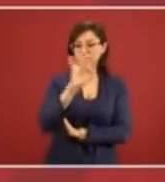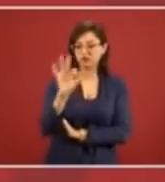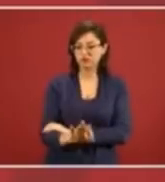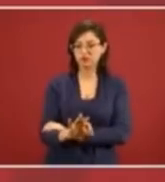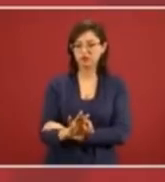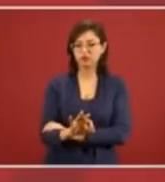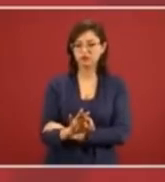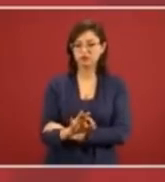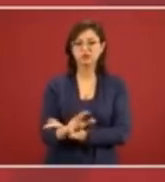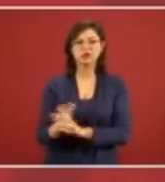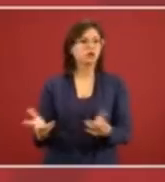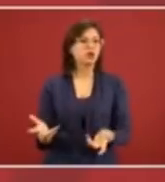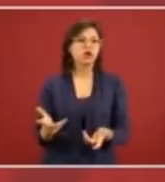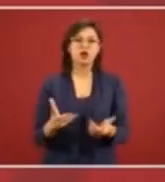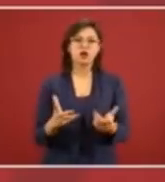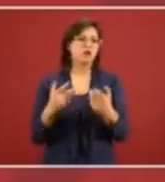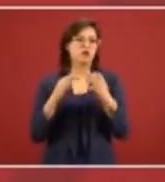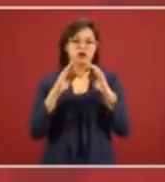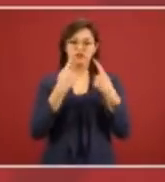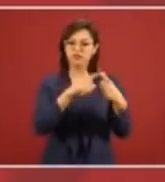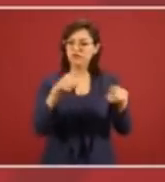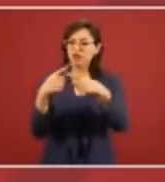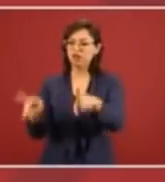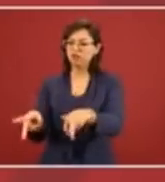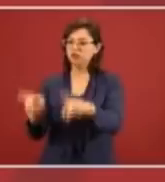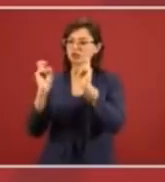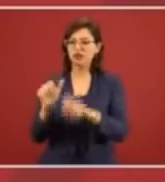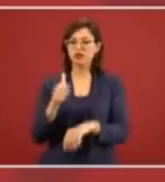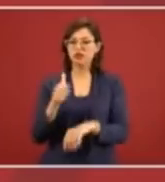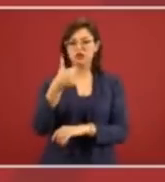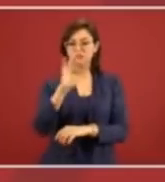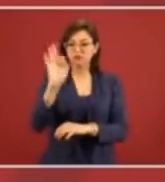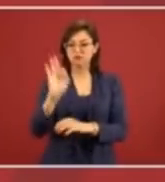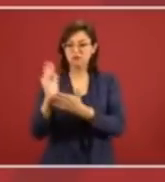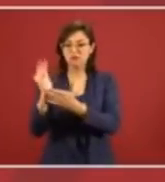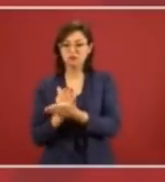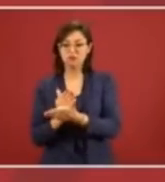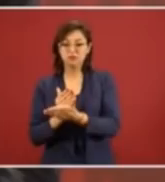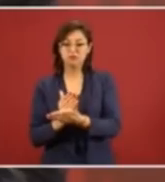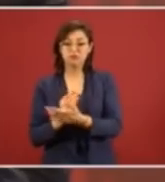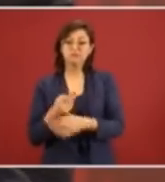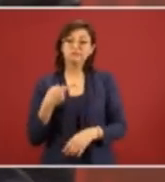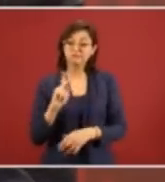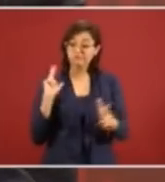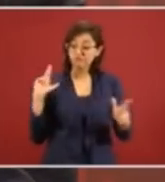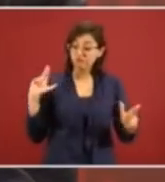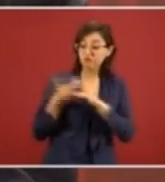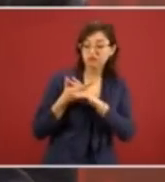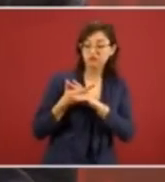en robo general en todas sus modalidades 6, pero me preocupa lo de homicidio.